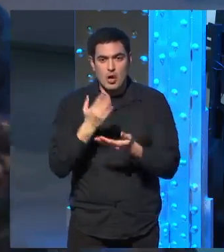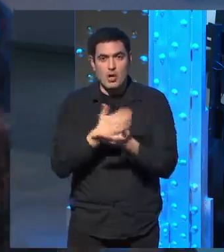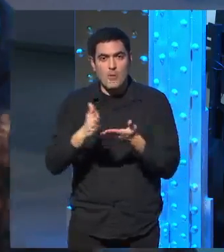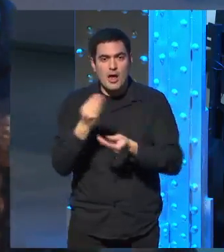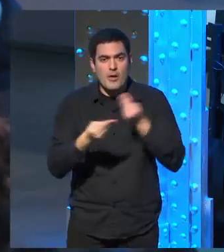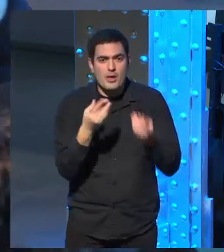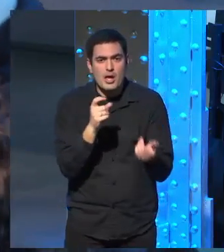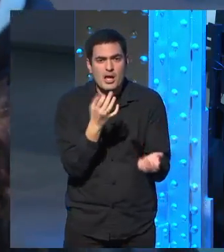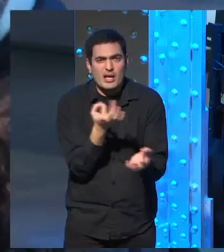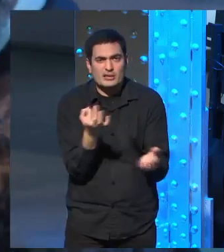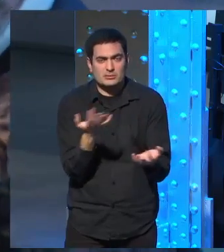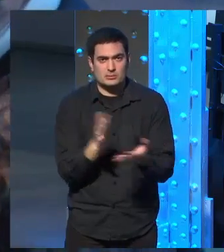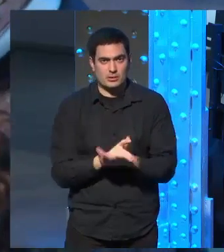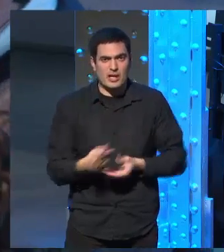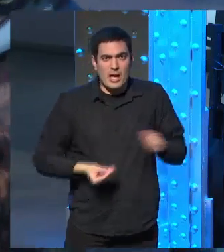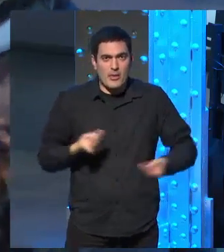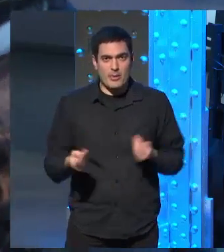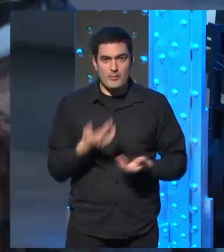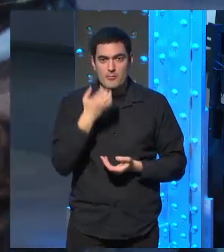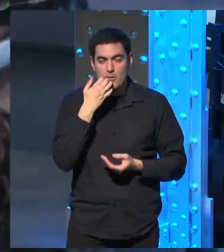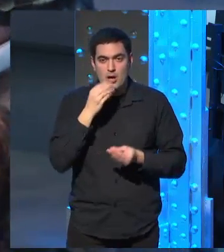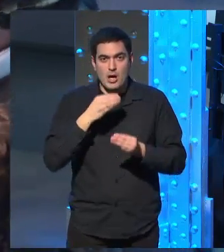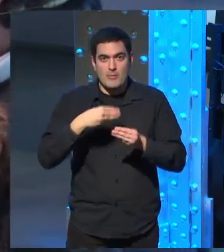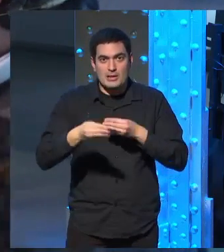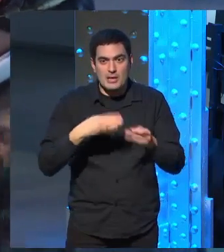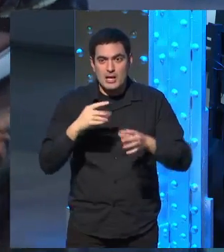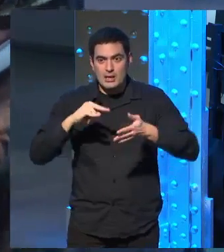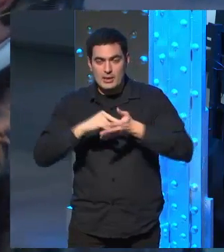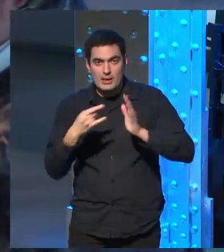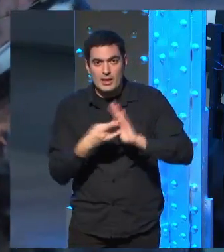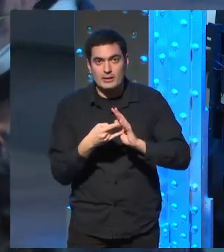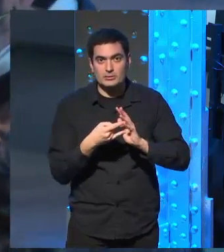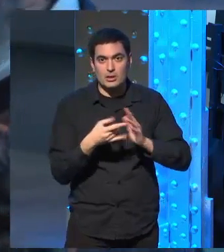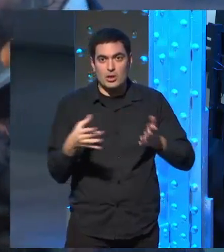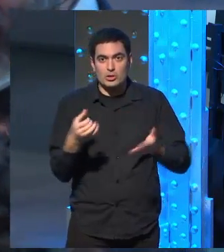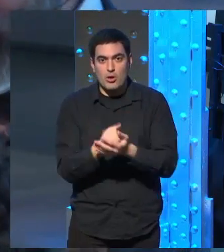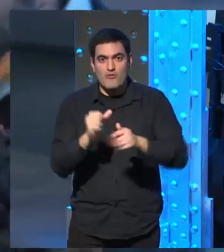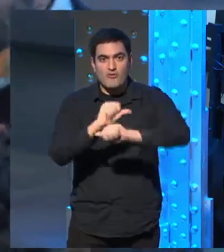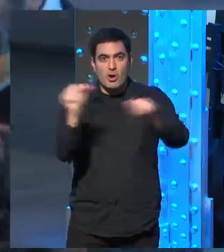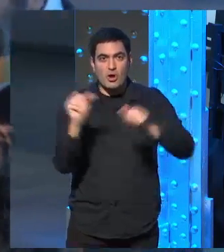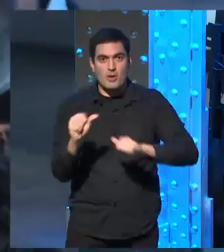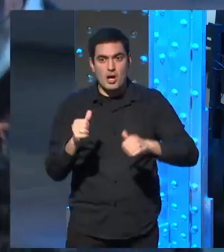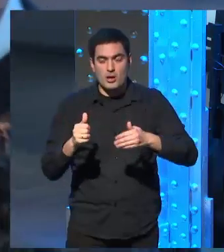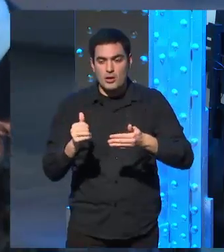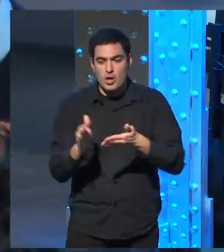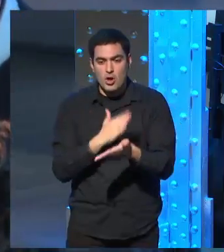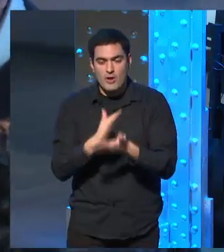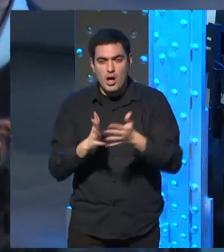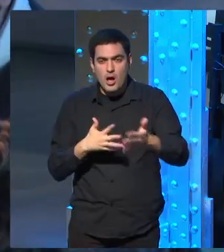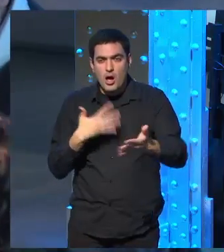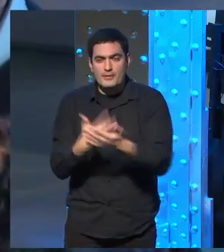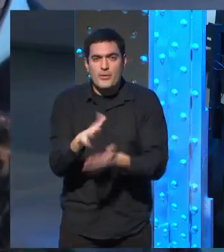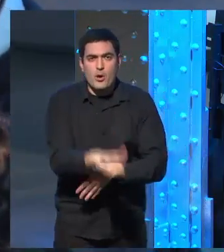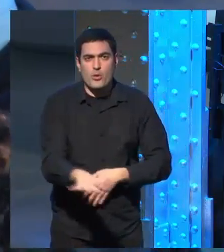novela. Es decir, los materiales, las técnicas o la forma novela, hasta dónde puede